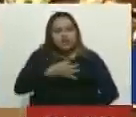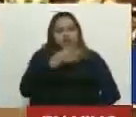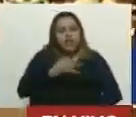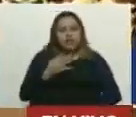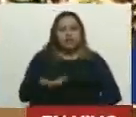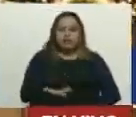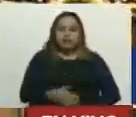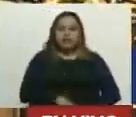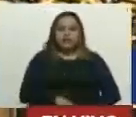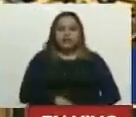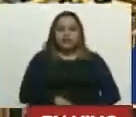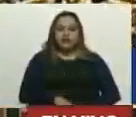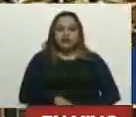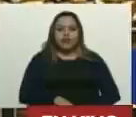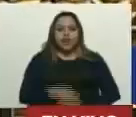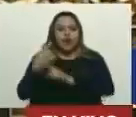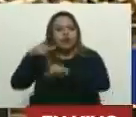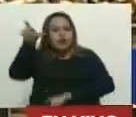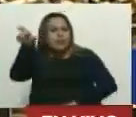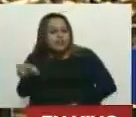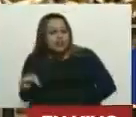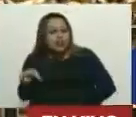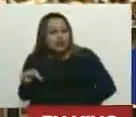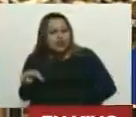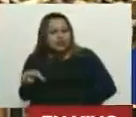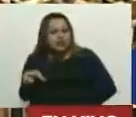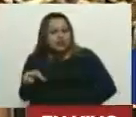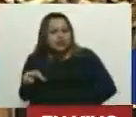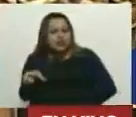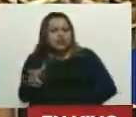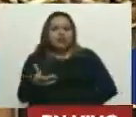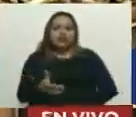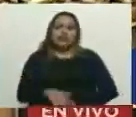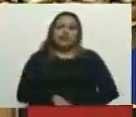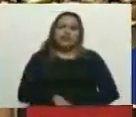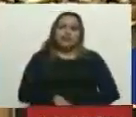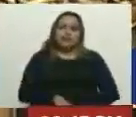atrevo a decir, las otras personas con otro tipo de espectro que todavía no haya sido